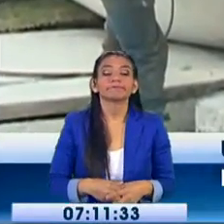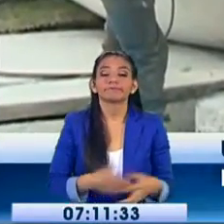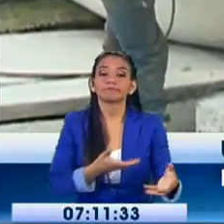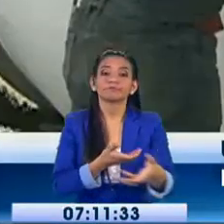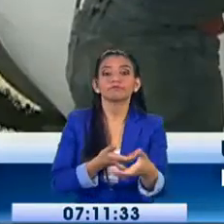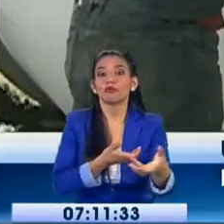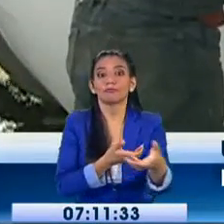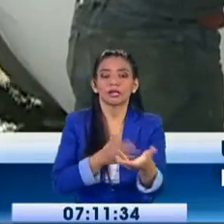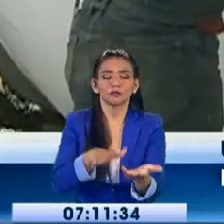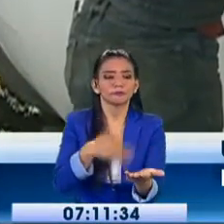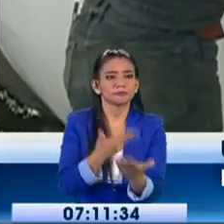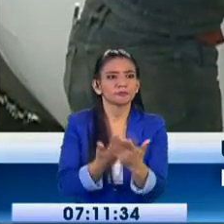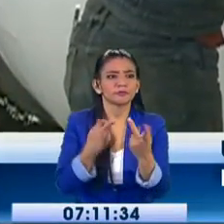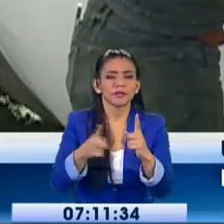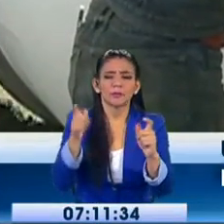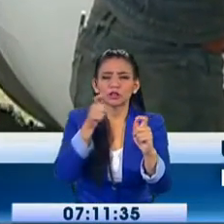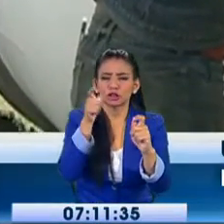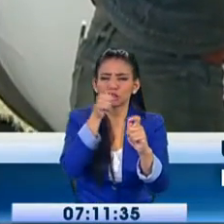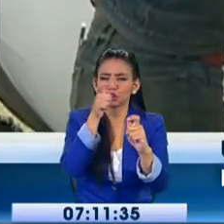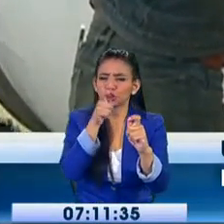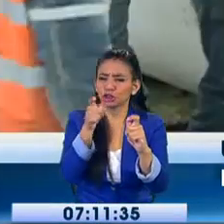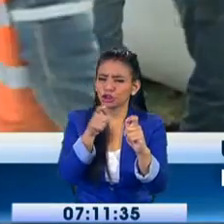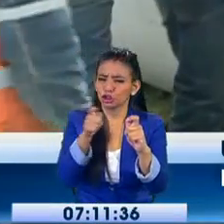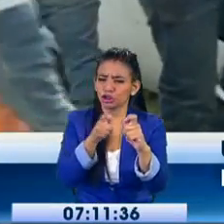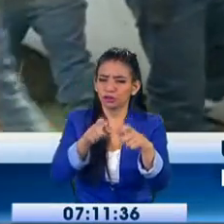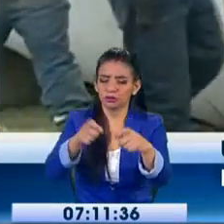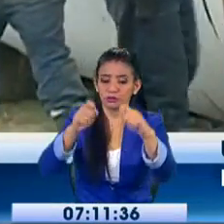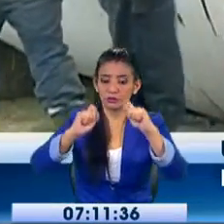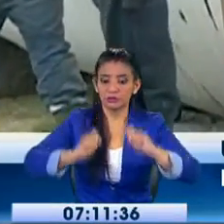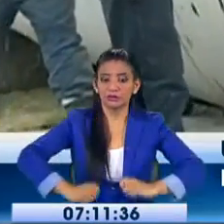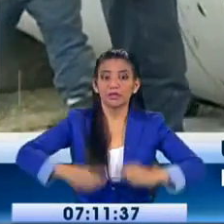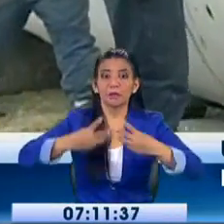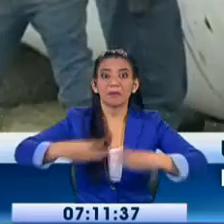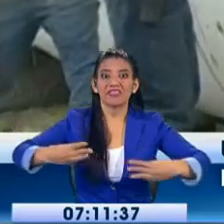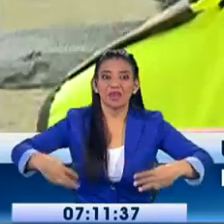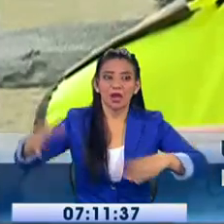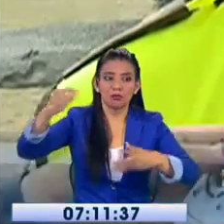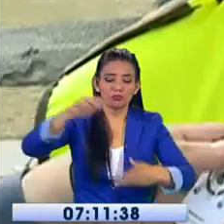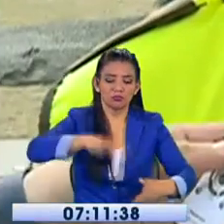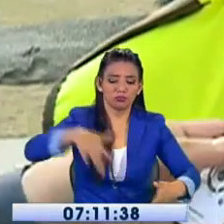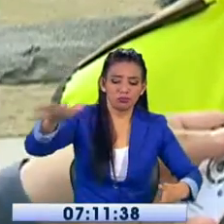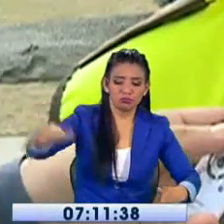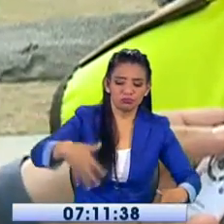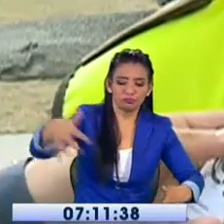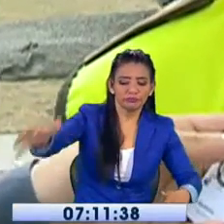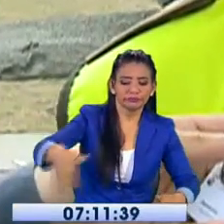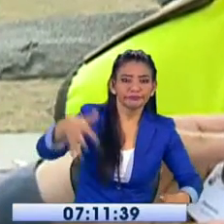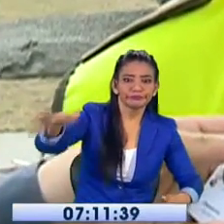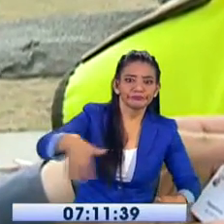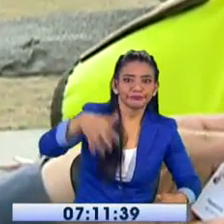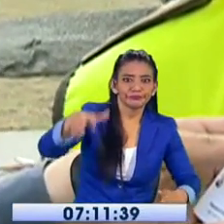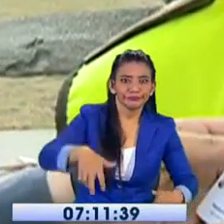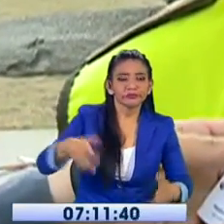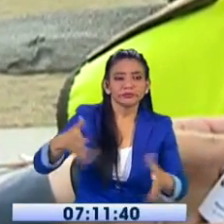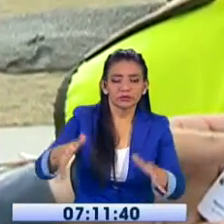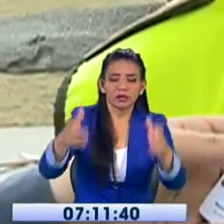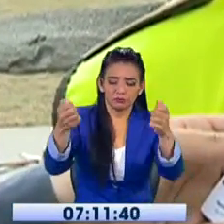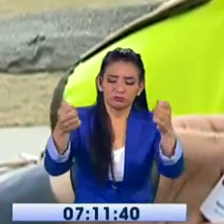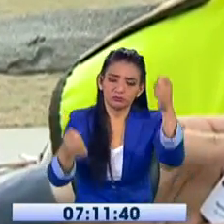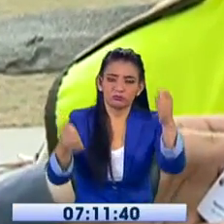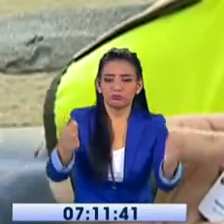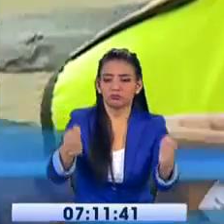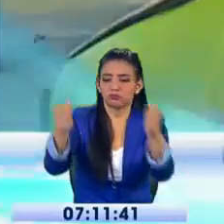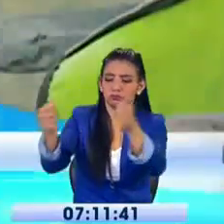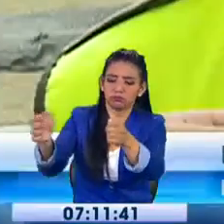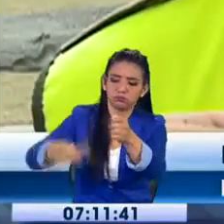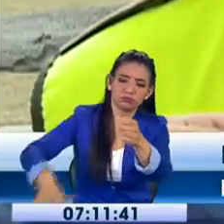cuerpo de bomberos y soldadores para extraer el material petro que transportaba el vehículo. La concretera va a ser retenida, va a ser trasladada a los patios de